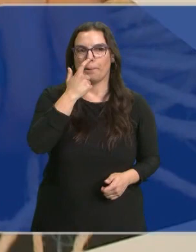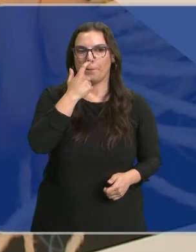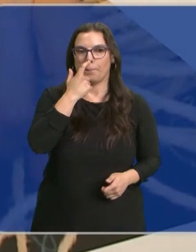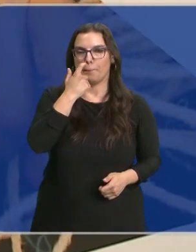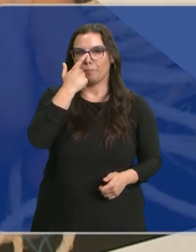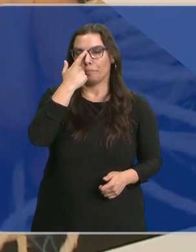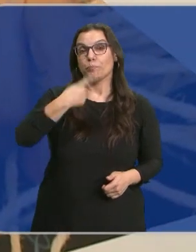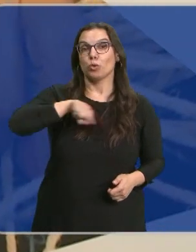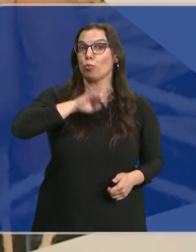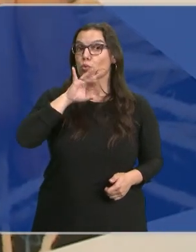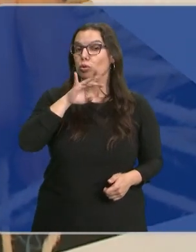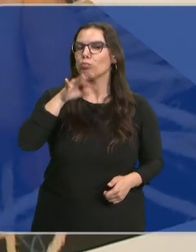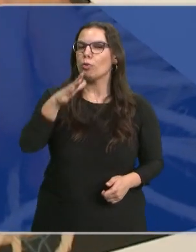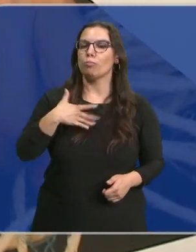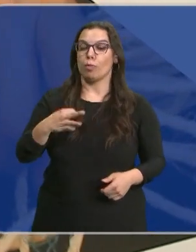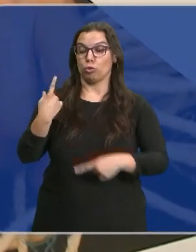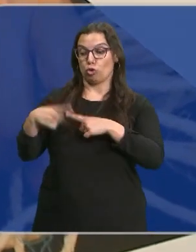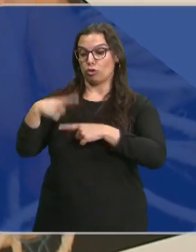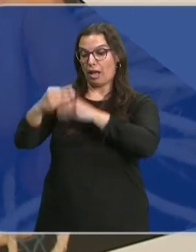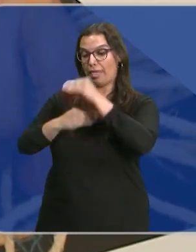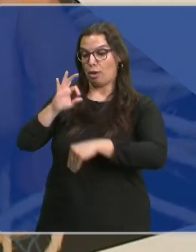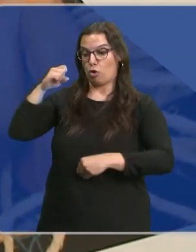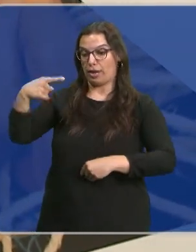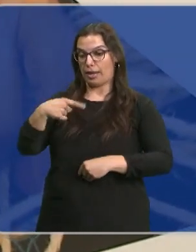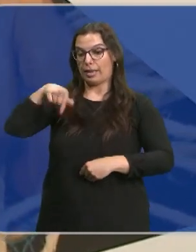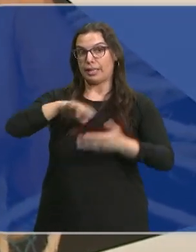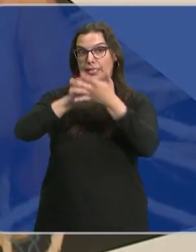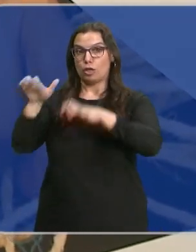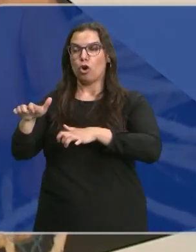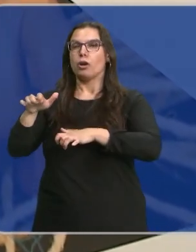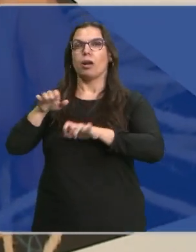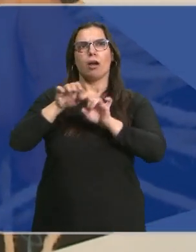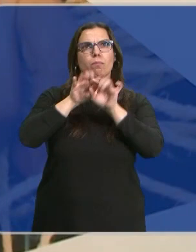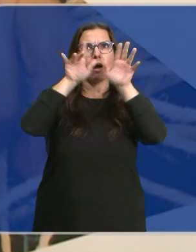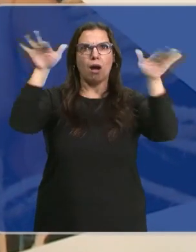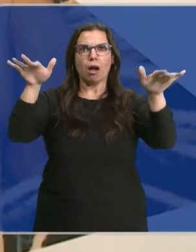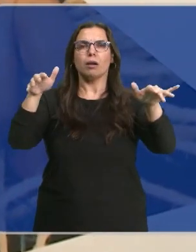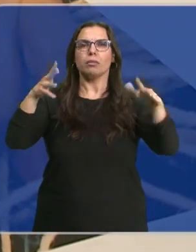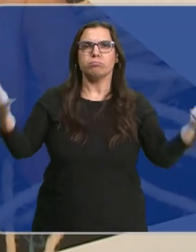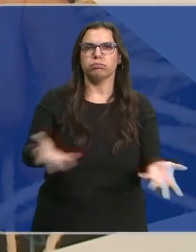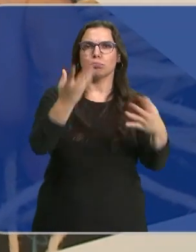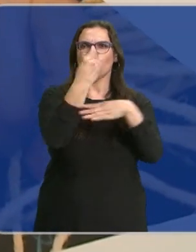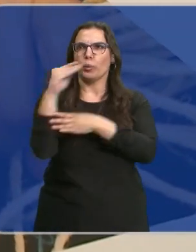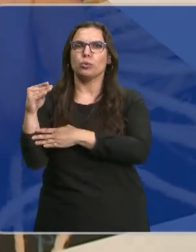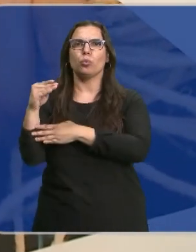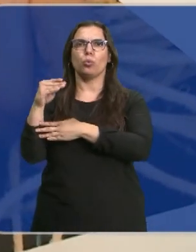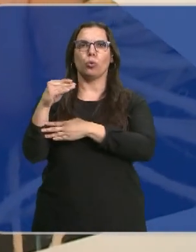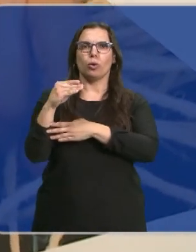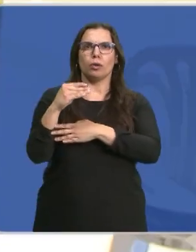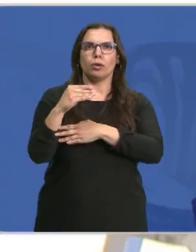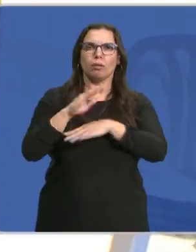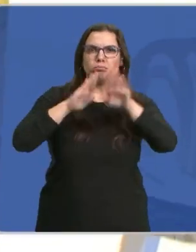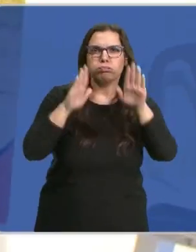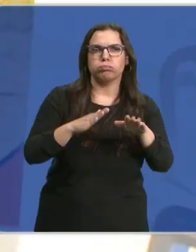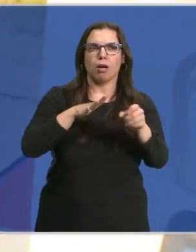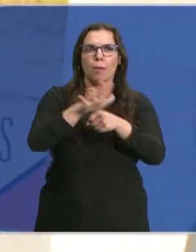Estamos muy contentos porque vamos a compartir lo que hacen las ONGs de Castilla y León en pro de la juventud en pro de todo el ámbito